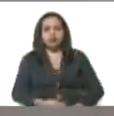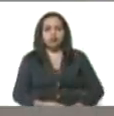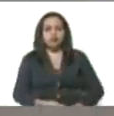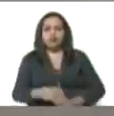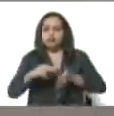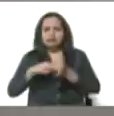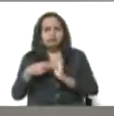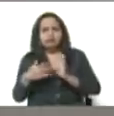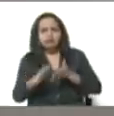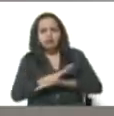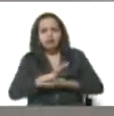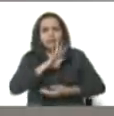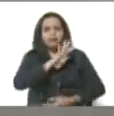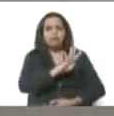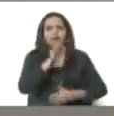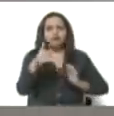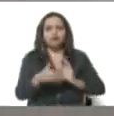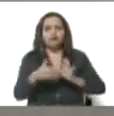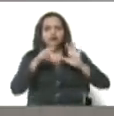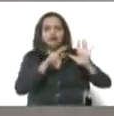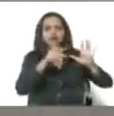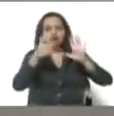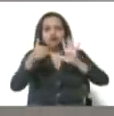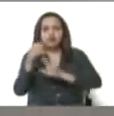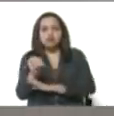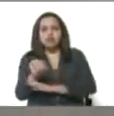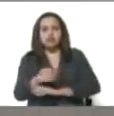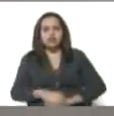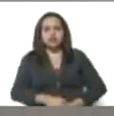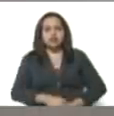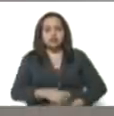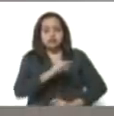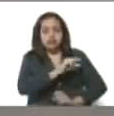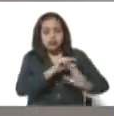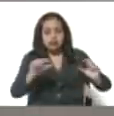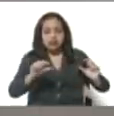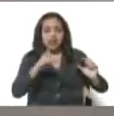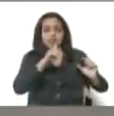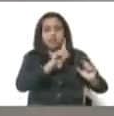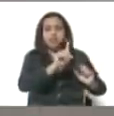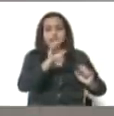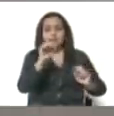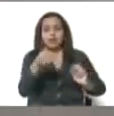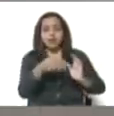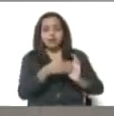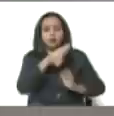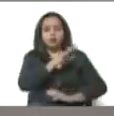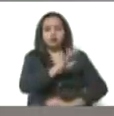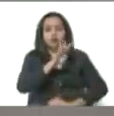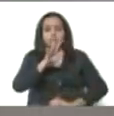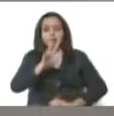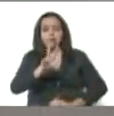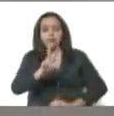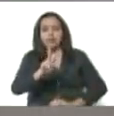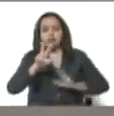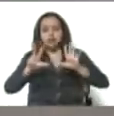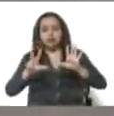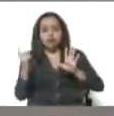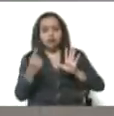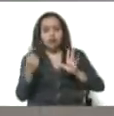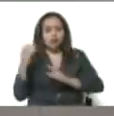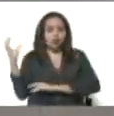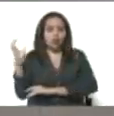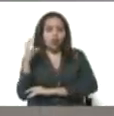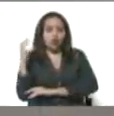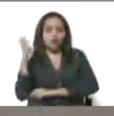decir, 4.860 casos de 10.428. Pero solo Colombia tiene